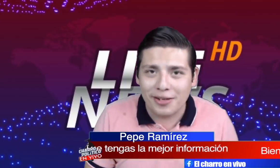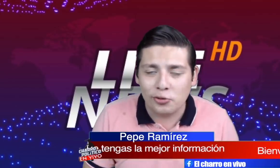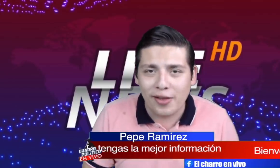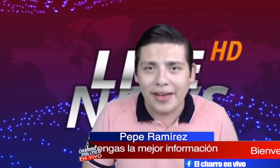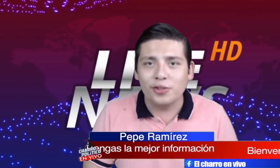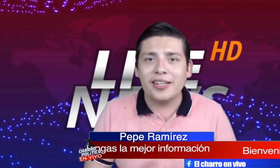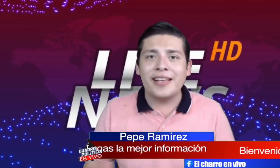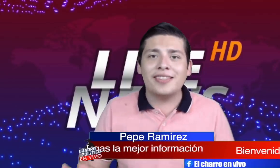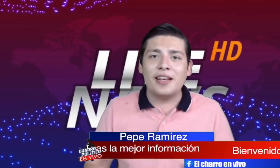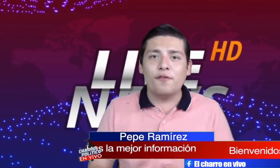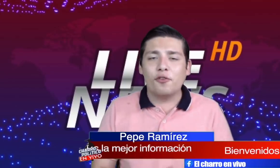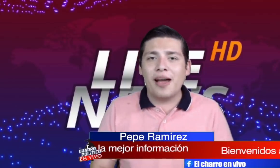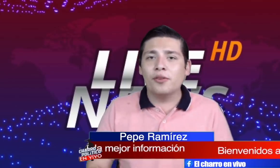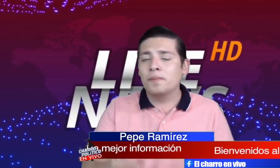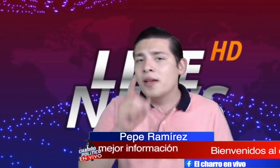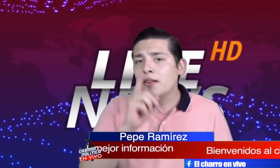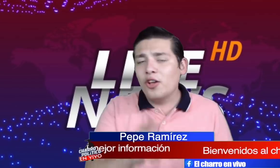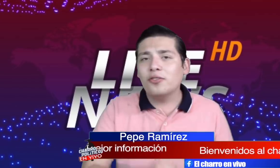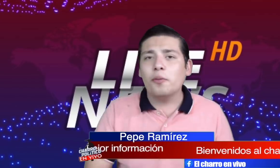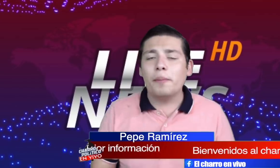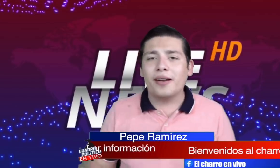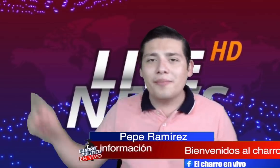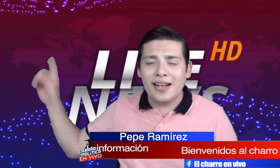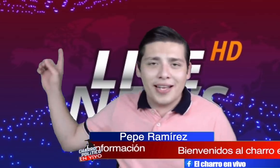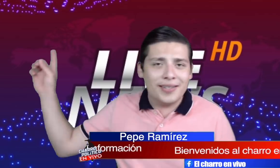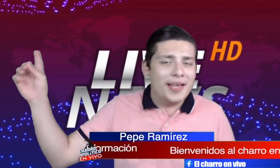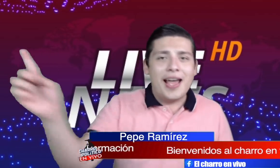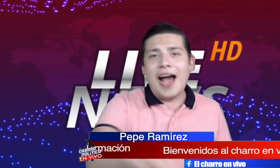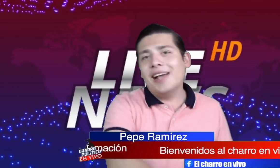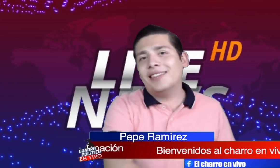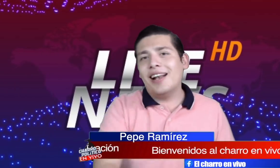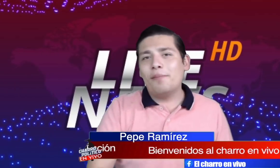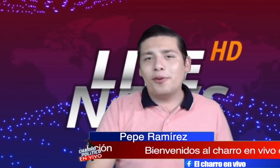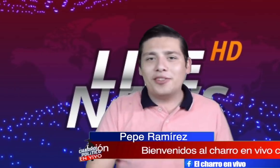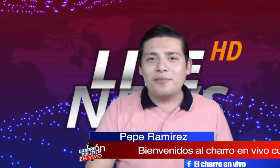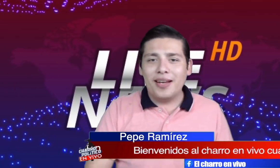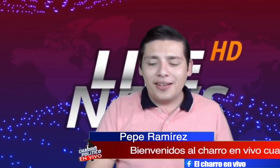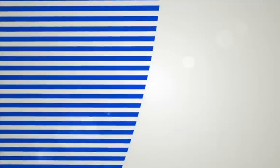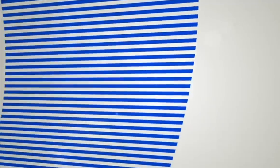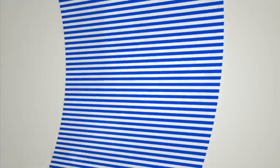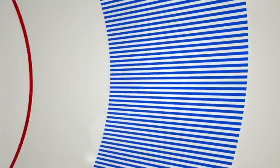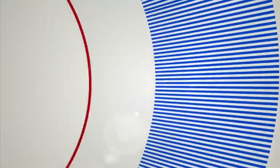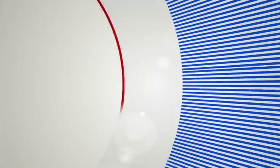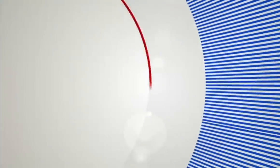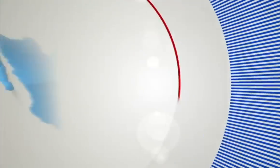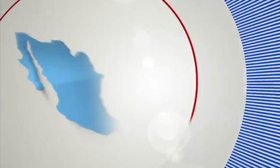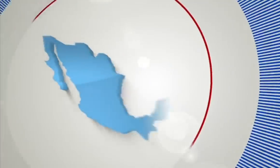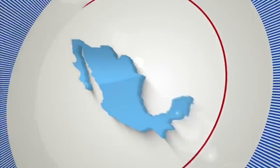para que más ciudadanos estén informados. Yo soy Pepe Ramírez, hasta la próxima.